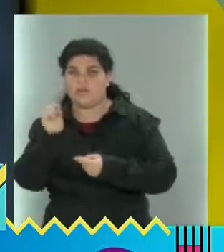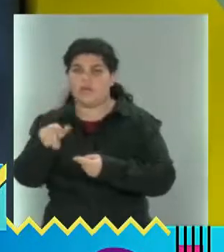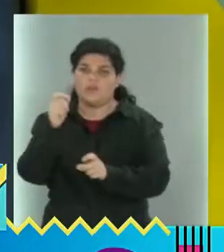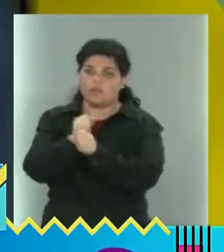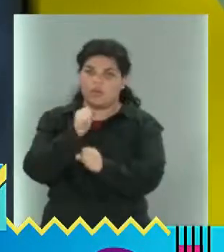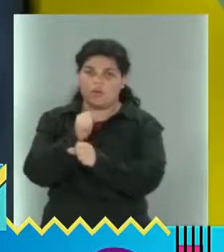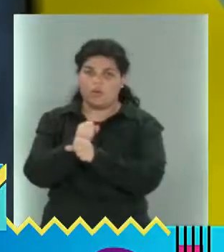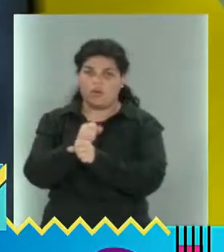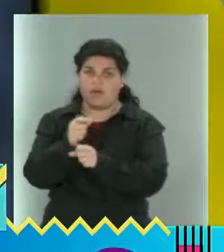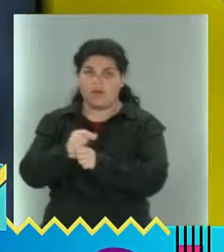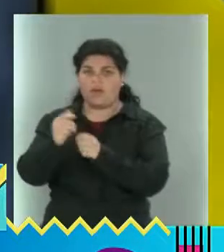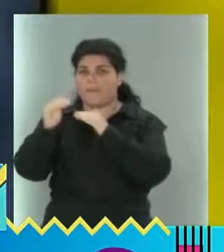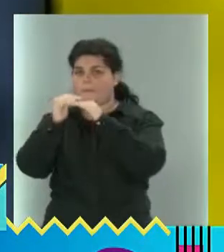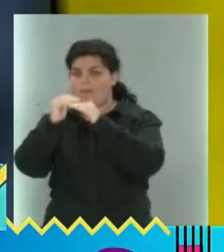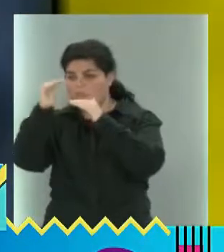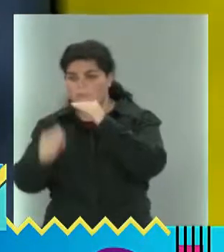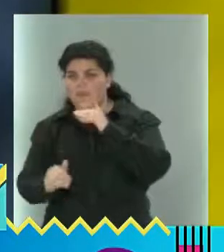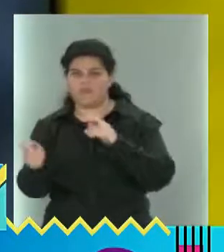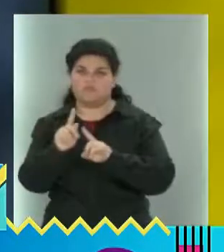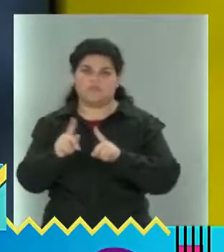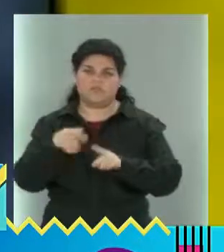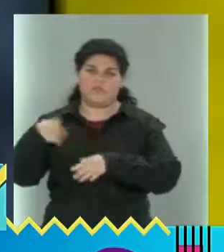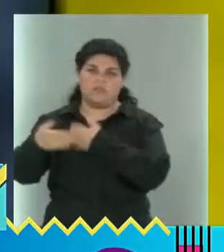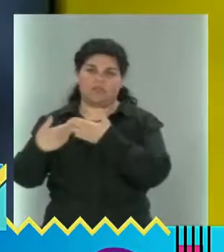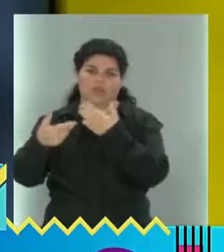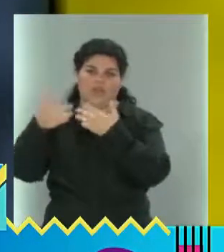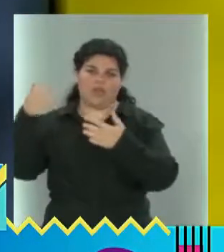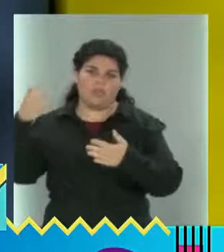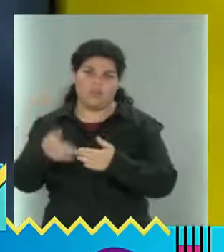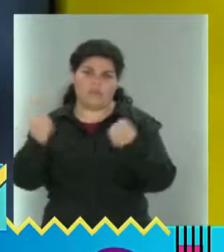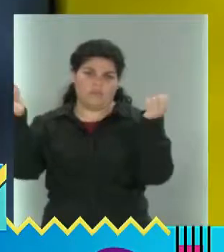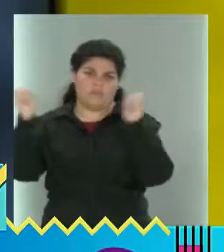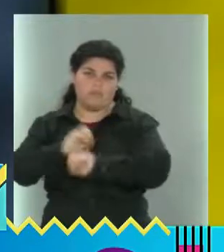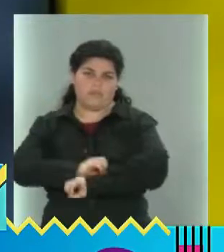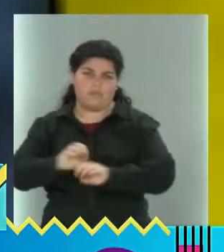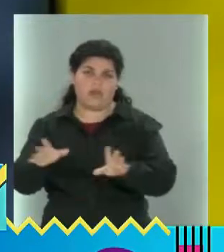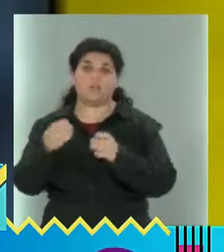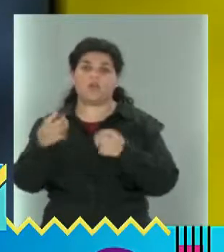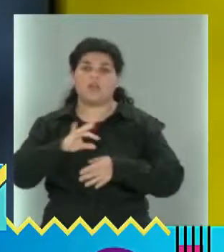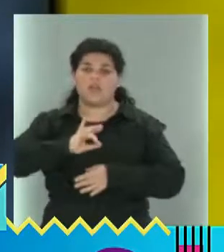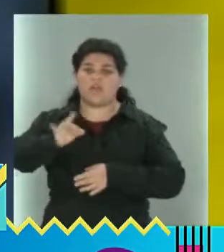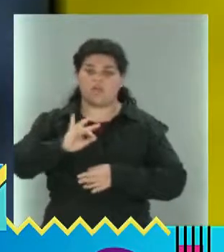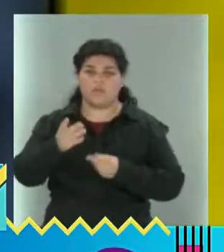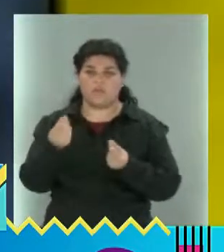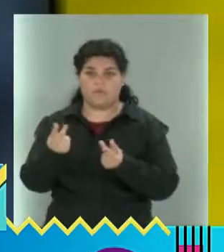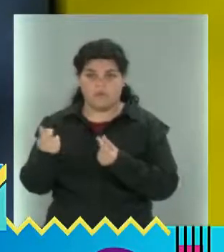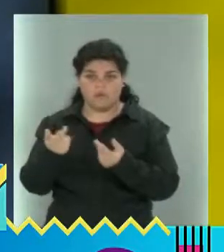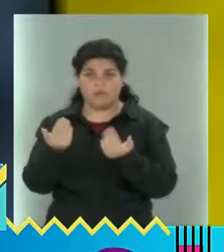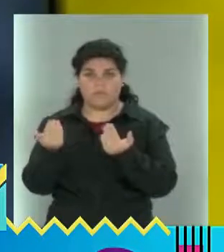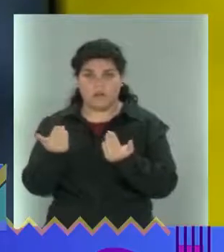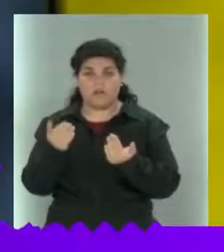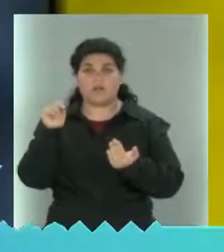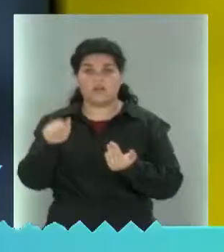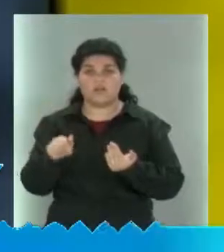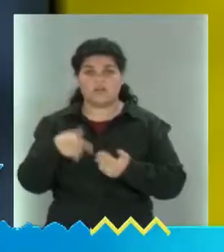con una rentabilidad por debajo de la media, terminan fundidas o terminan costándonos más a través de los déficits fiscales generados por empresas estatales que se quieren mover